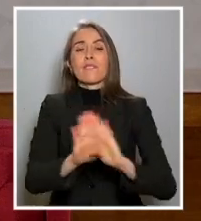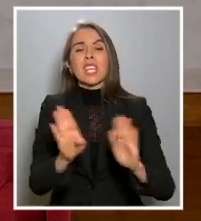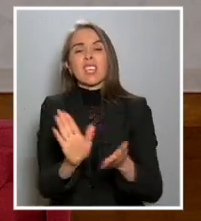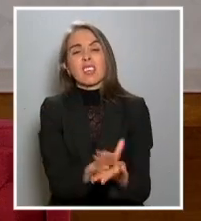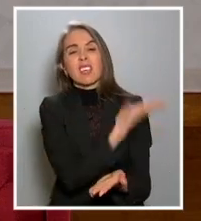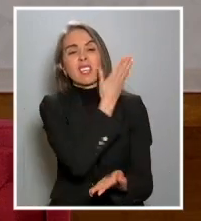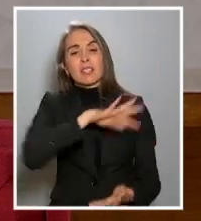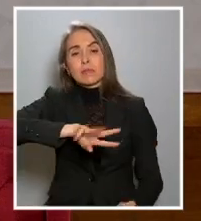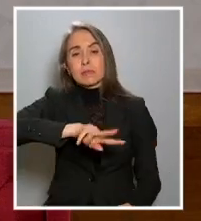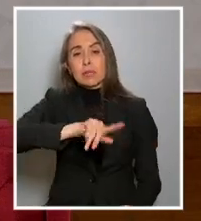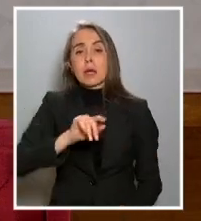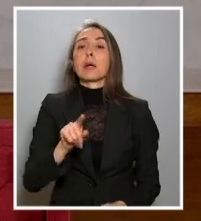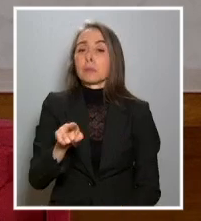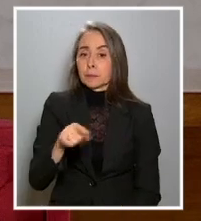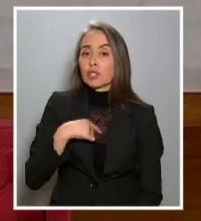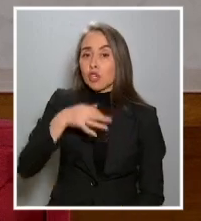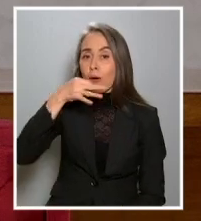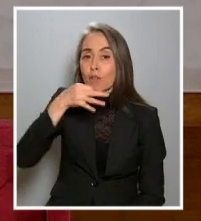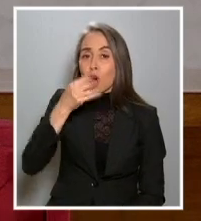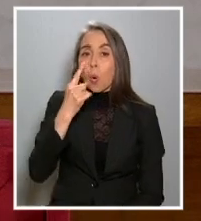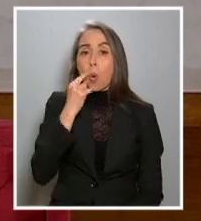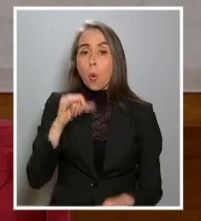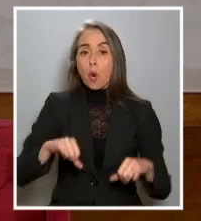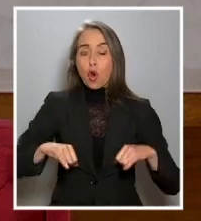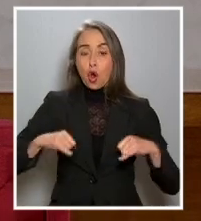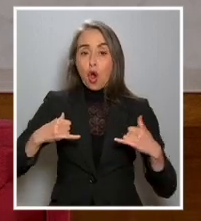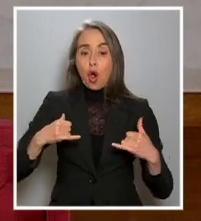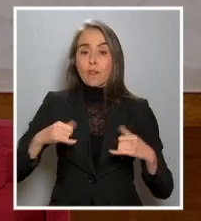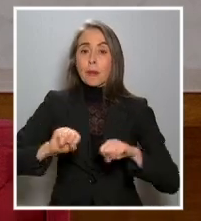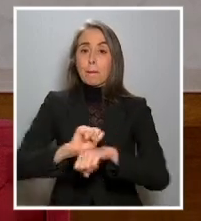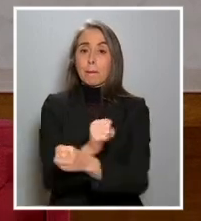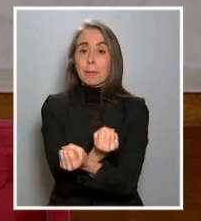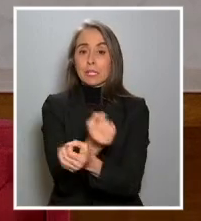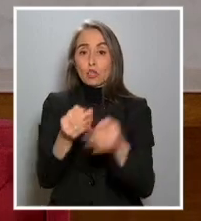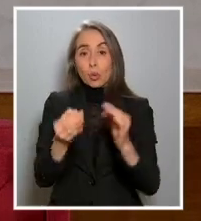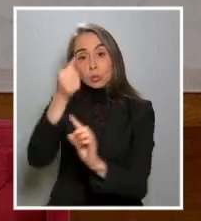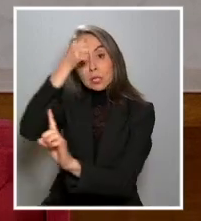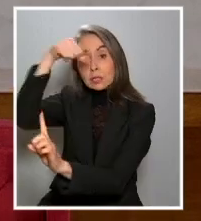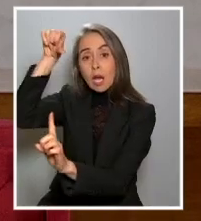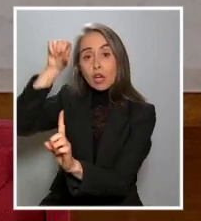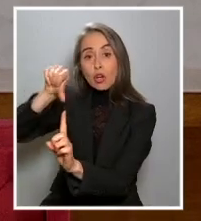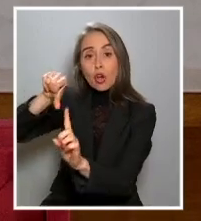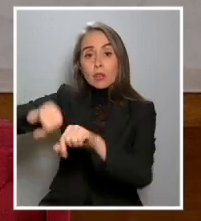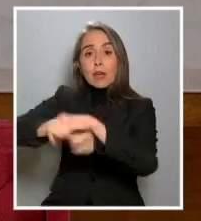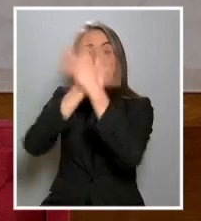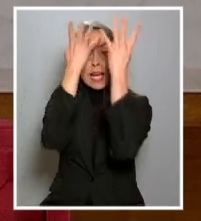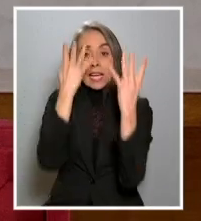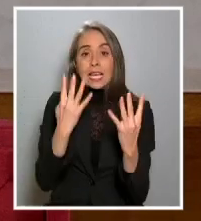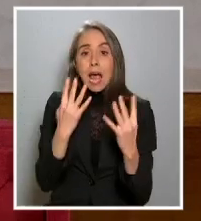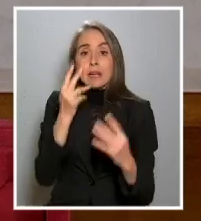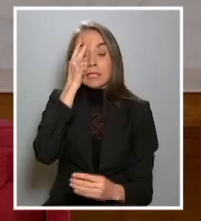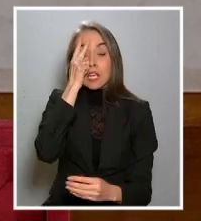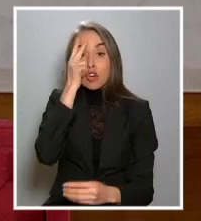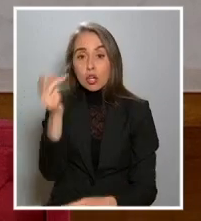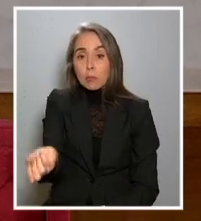Permítanme contarles lo que me dijo un joven que estaba preso condenado en una cárcel en